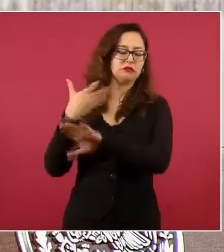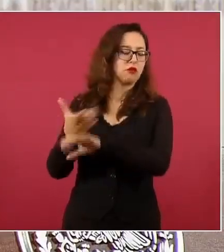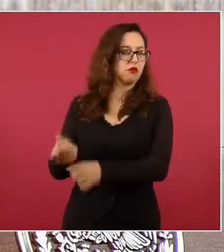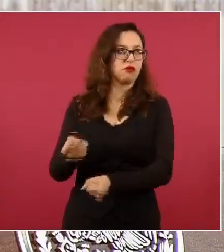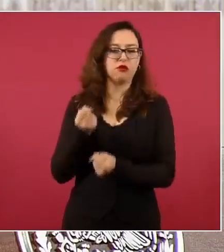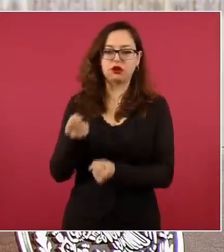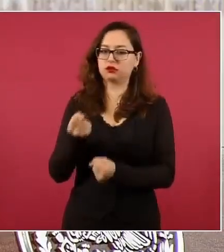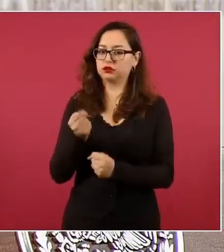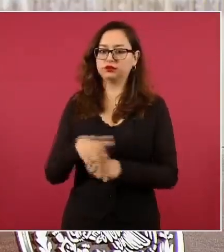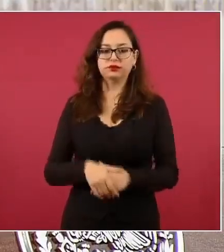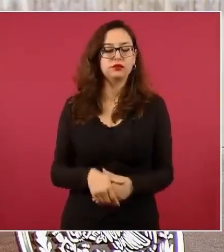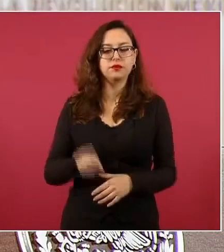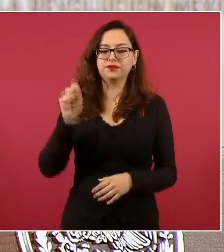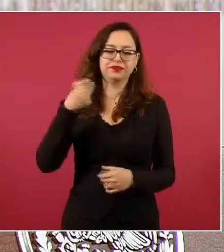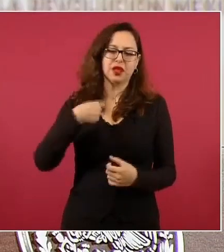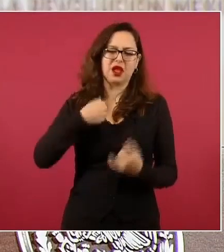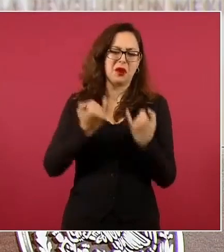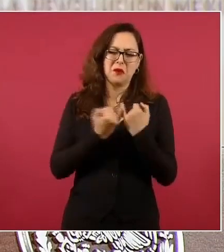de